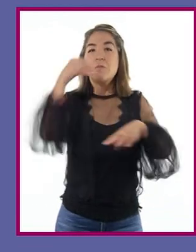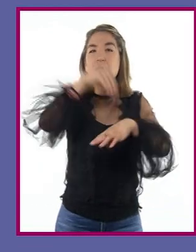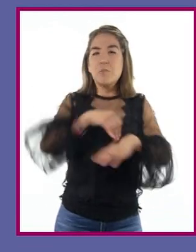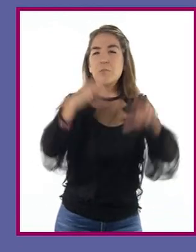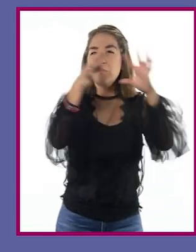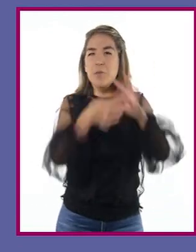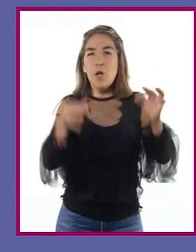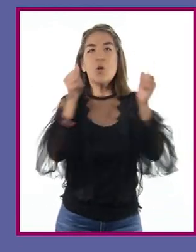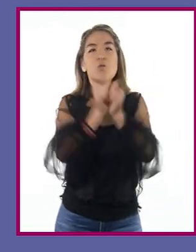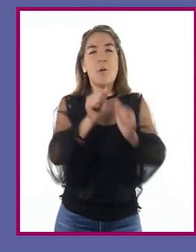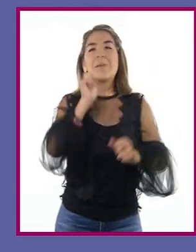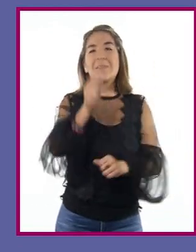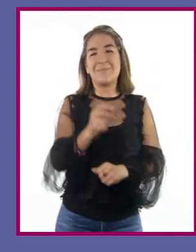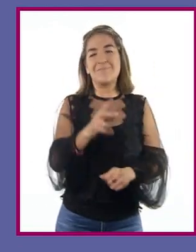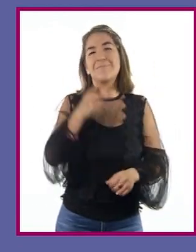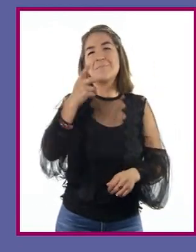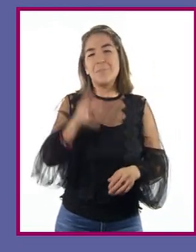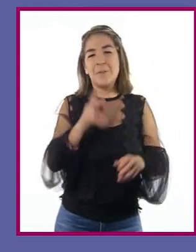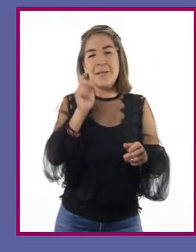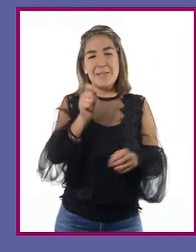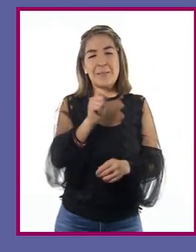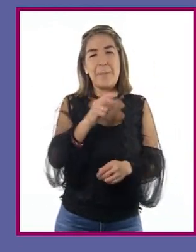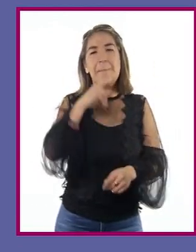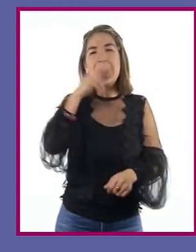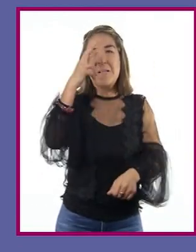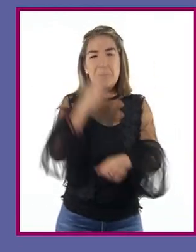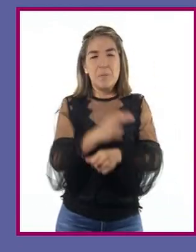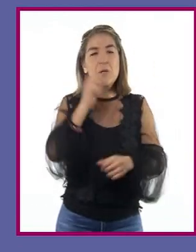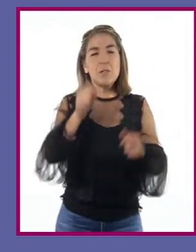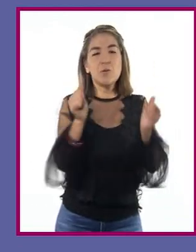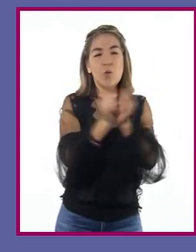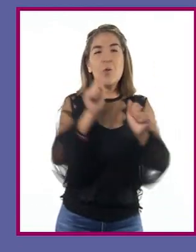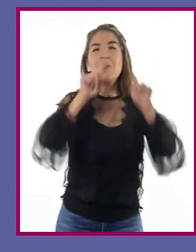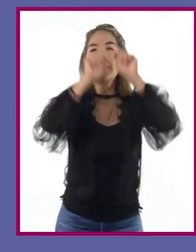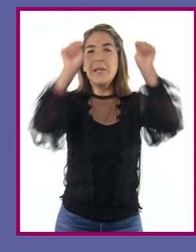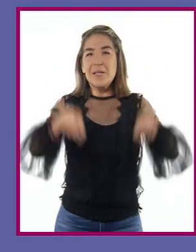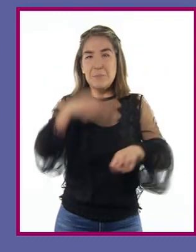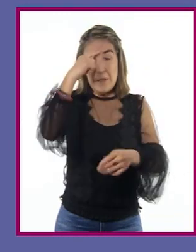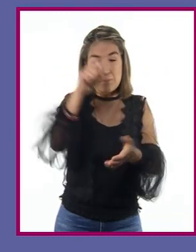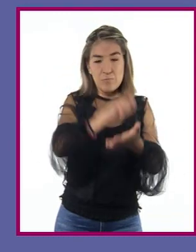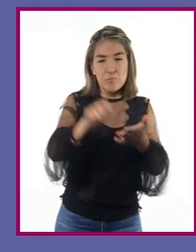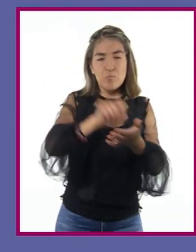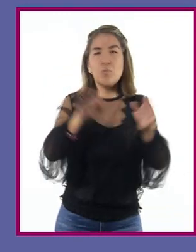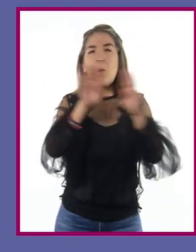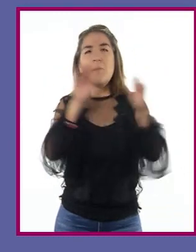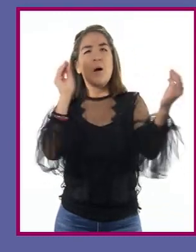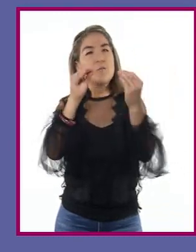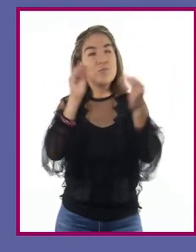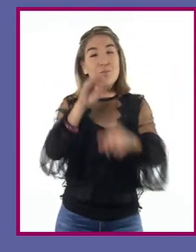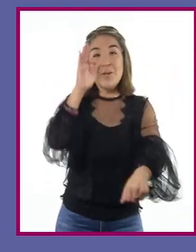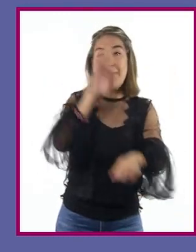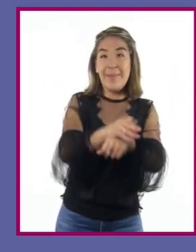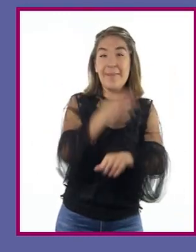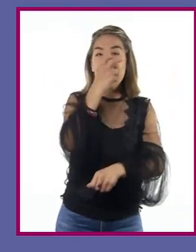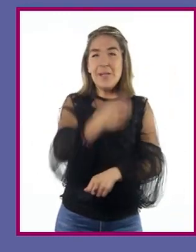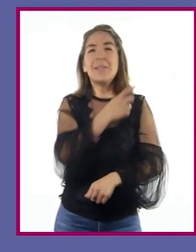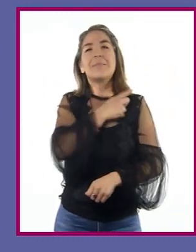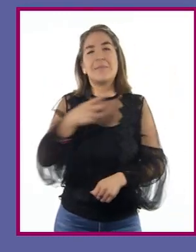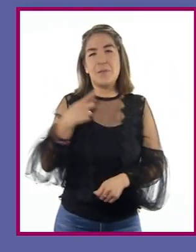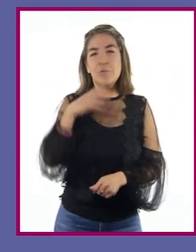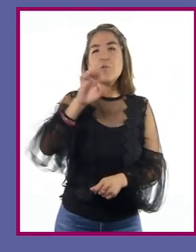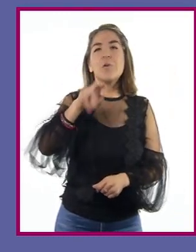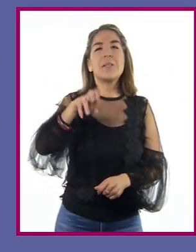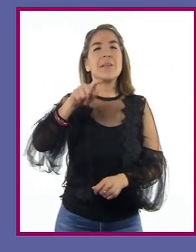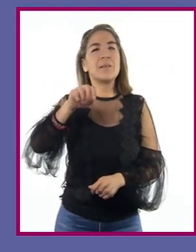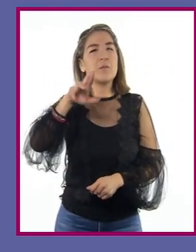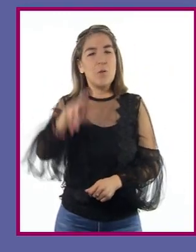argumentos verbales plantean tesis o ideas que se quieren defender o rebatir. Para ello se utilizan conectores o